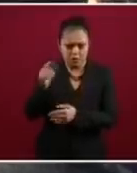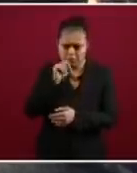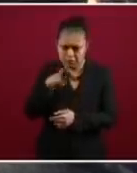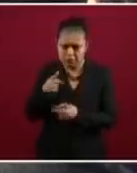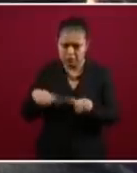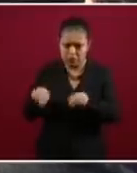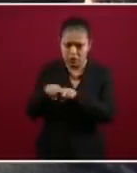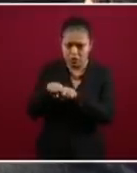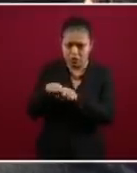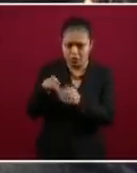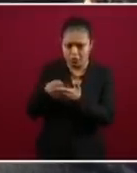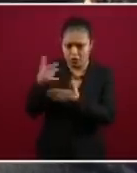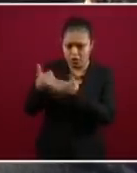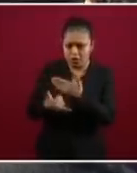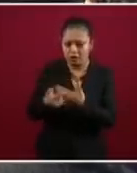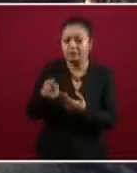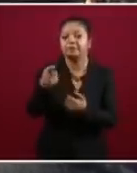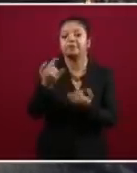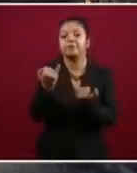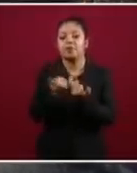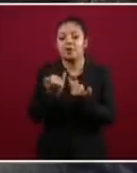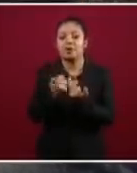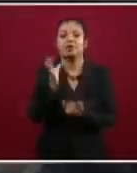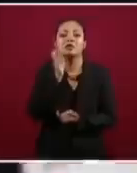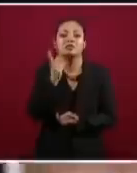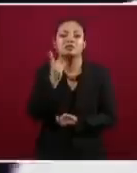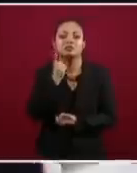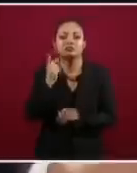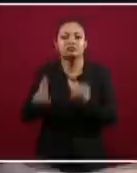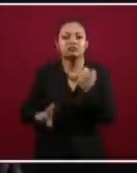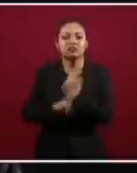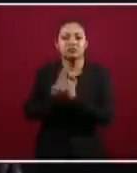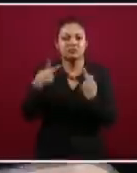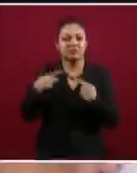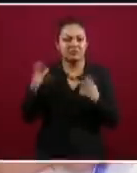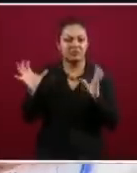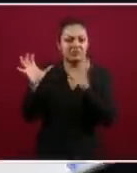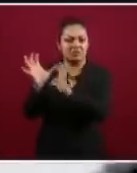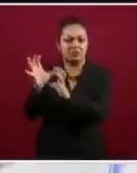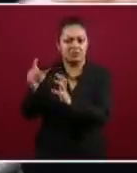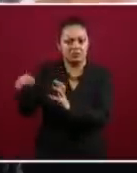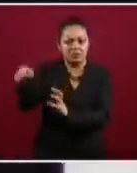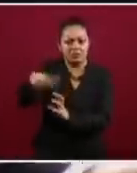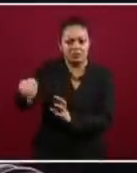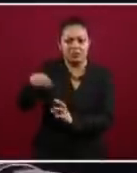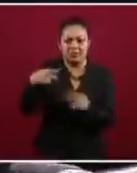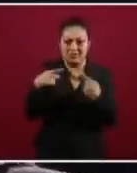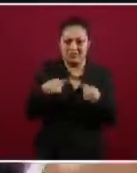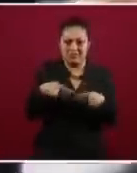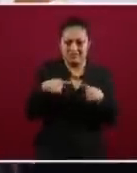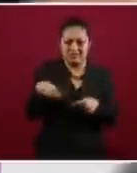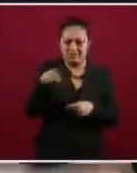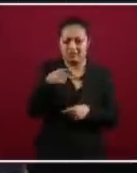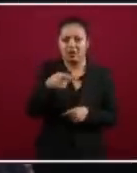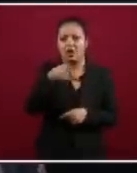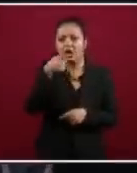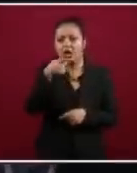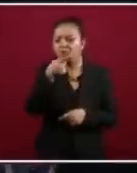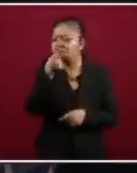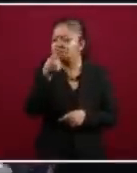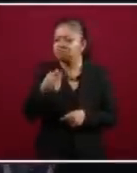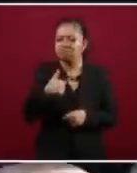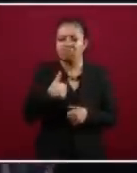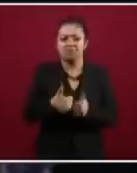el asunto de las protestas fuera de la Cámara de Diputados, el que estén ahí y hayan dicho los campesinos que están allá afuera que se van a